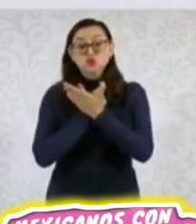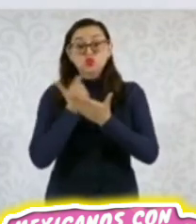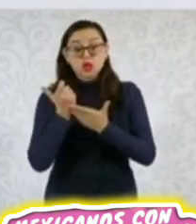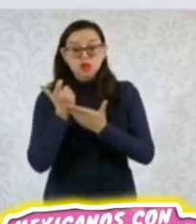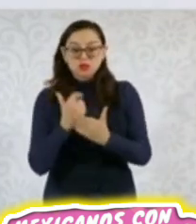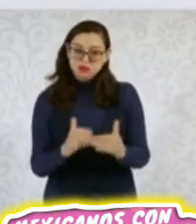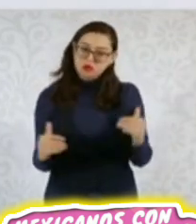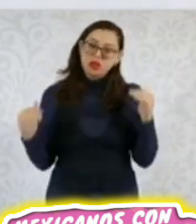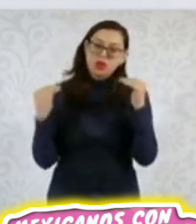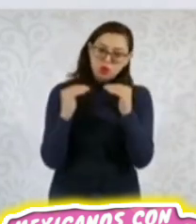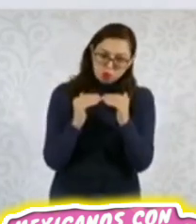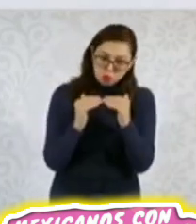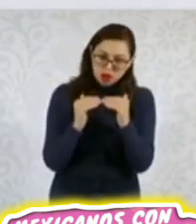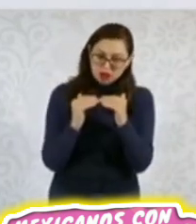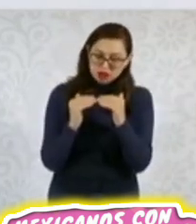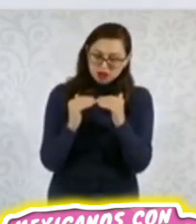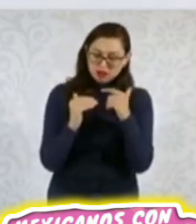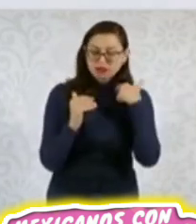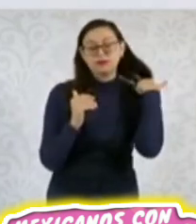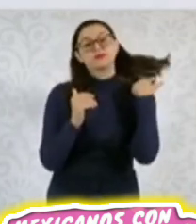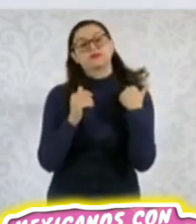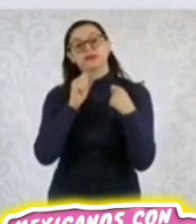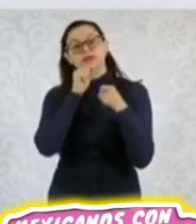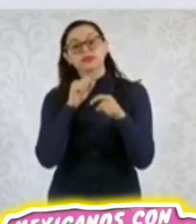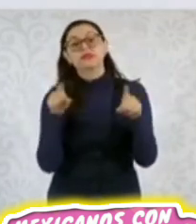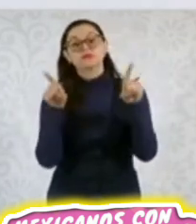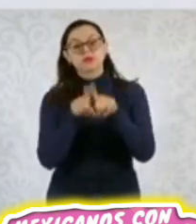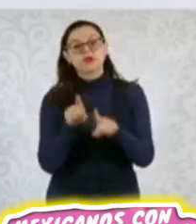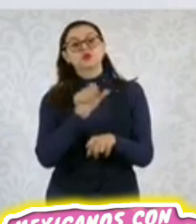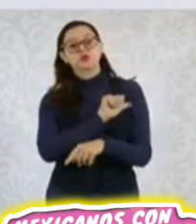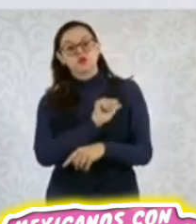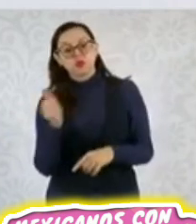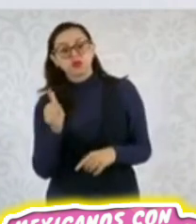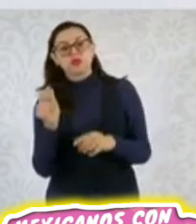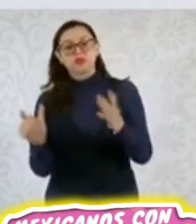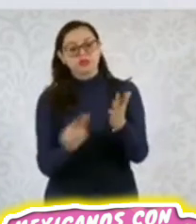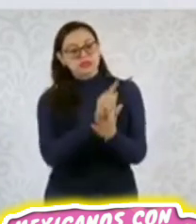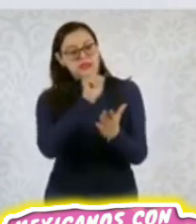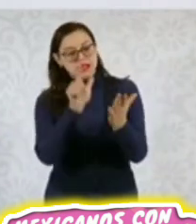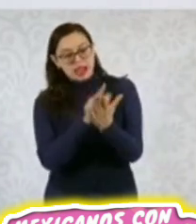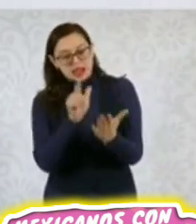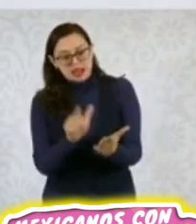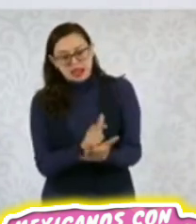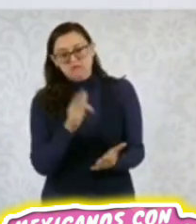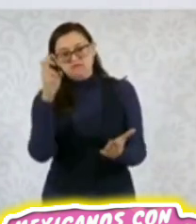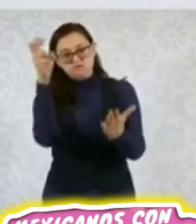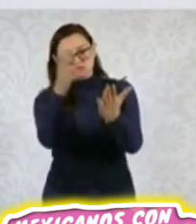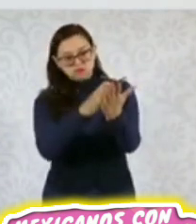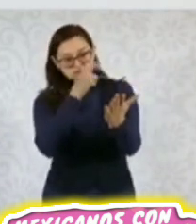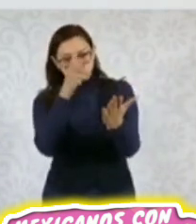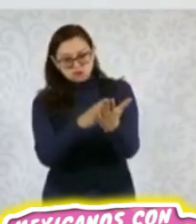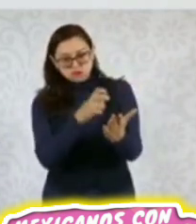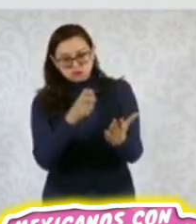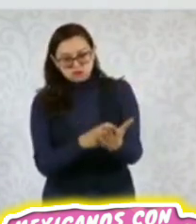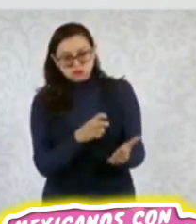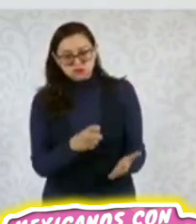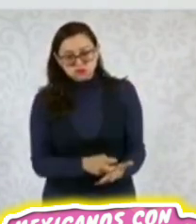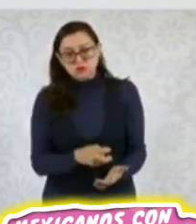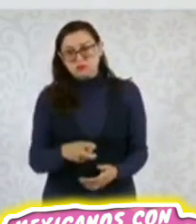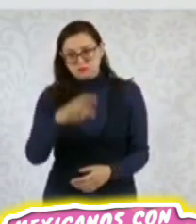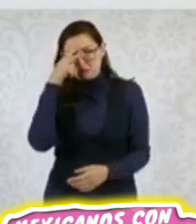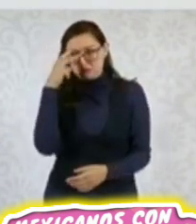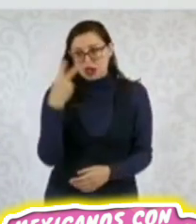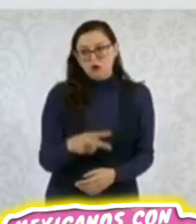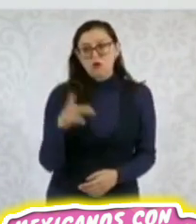de ahí se desprenden también una serie de modificaciones a leyes que tienen que ver con la protección de las mujeres